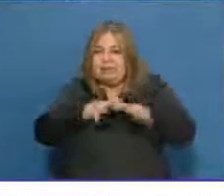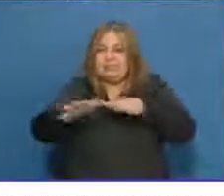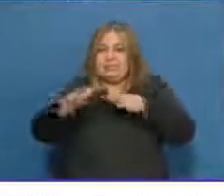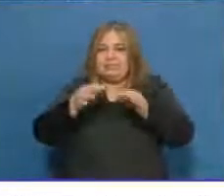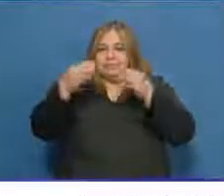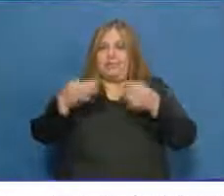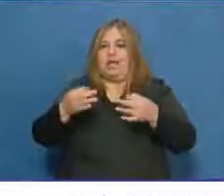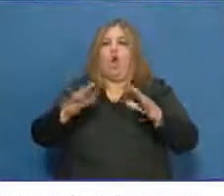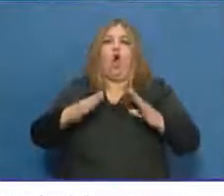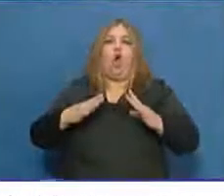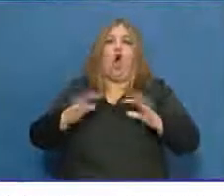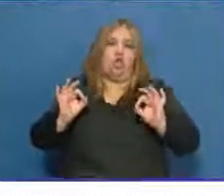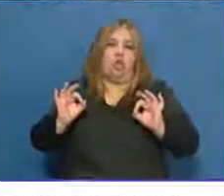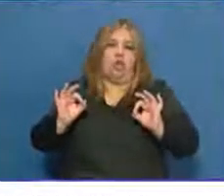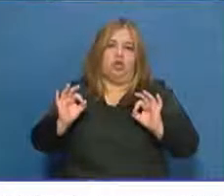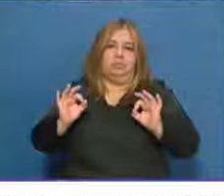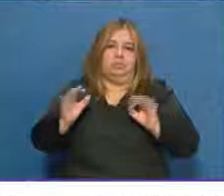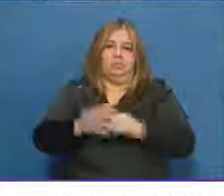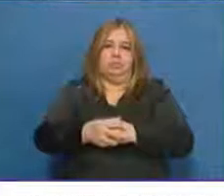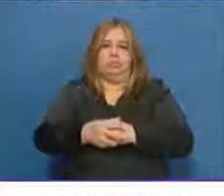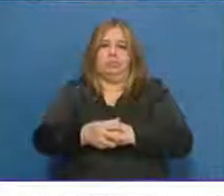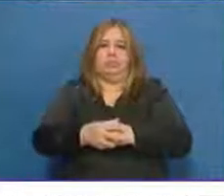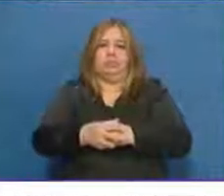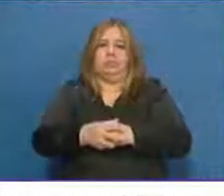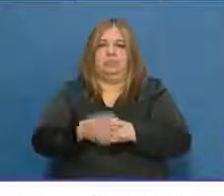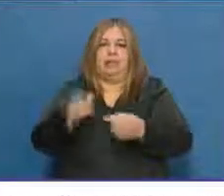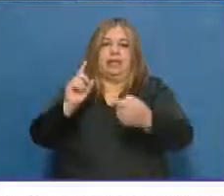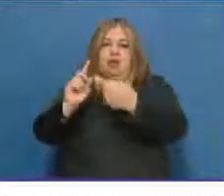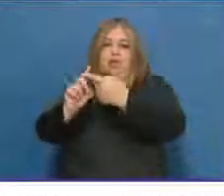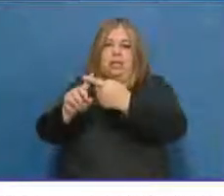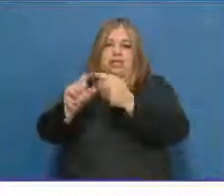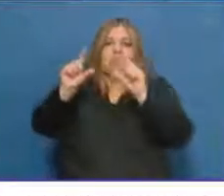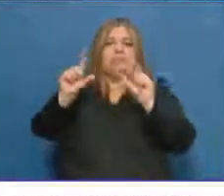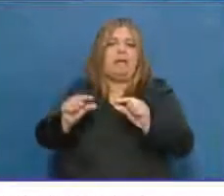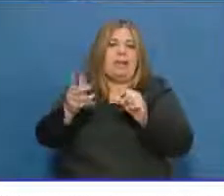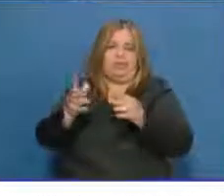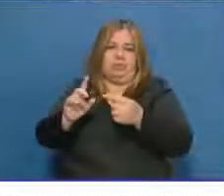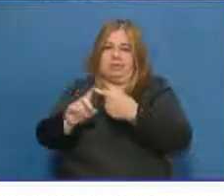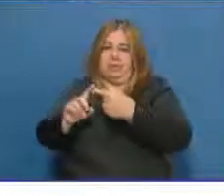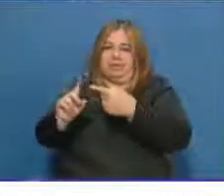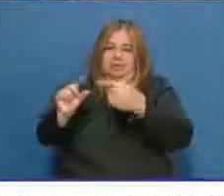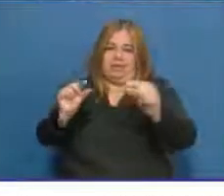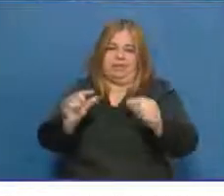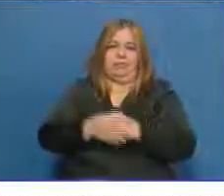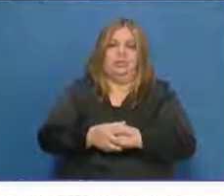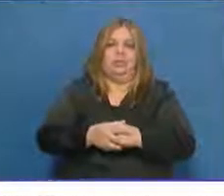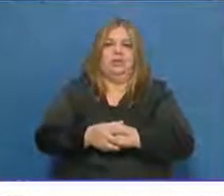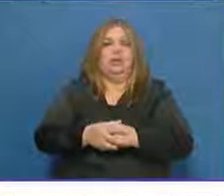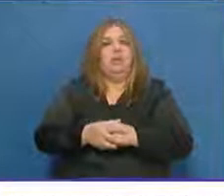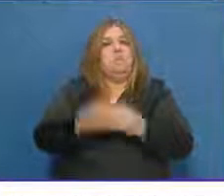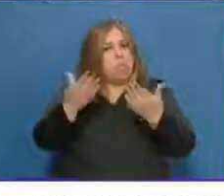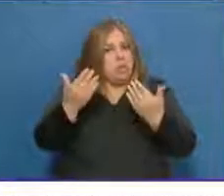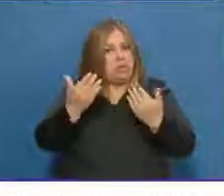adecuada, que evitaría el mayor contacto entre los pasajeros. Es decir, podemos